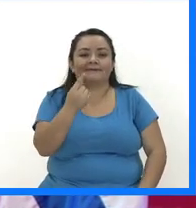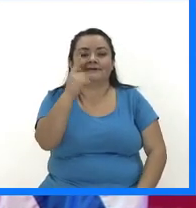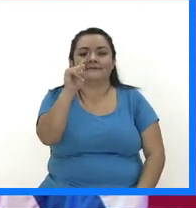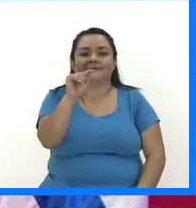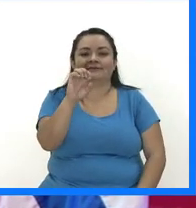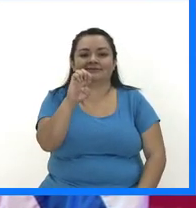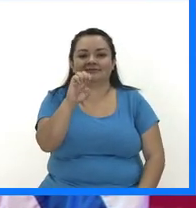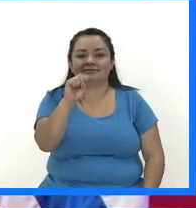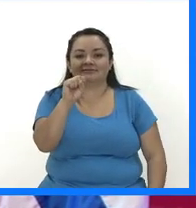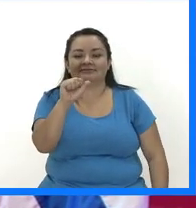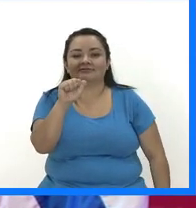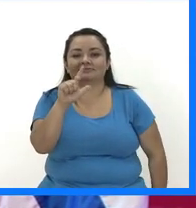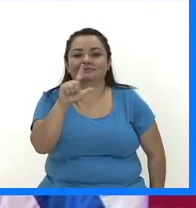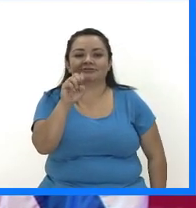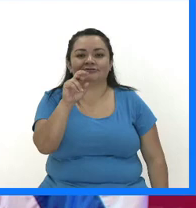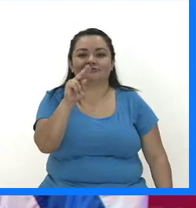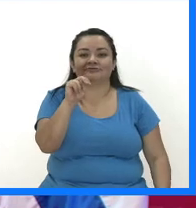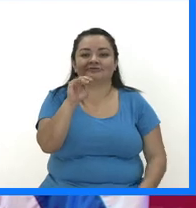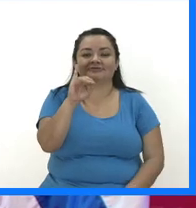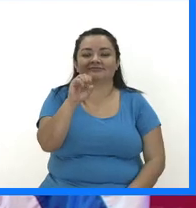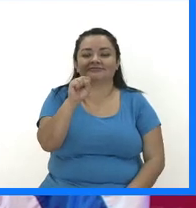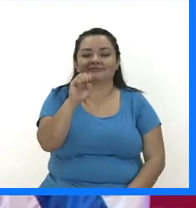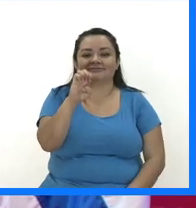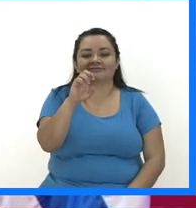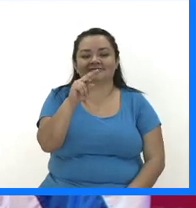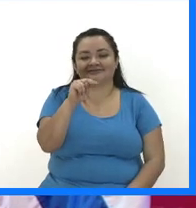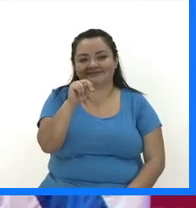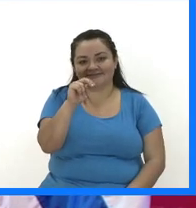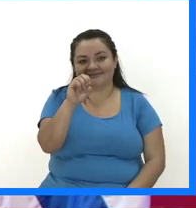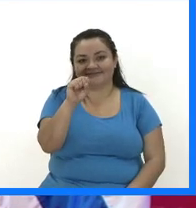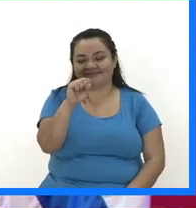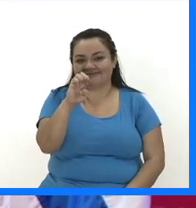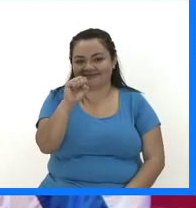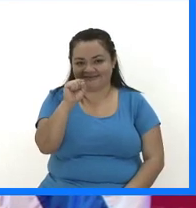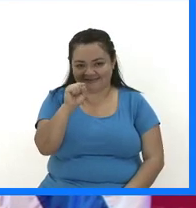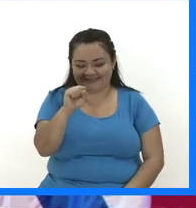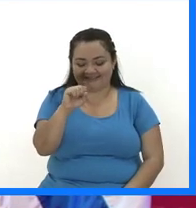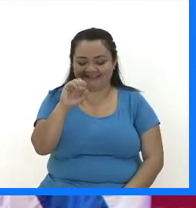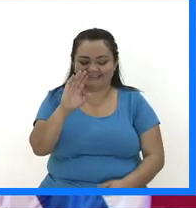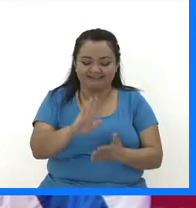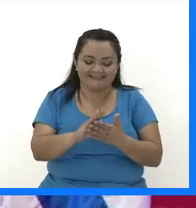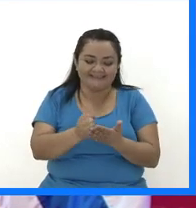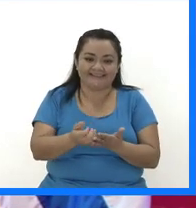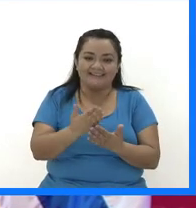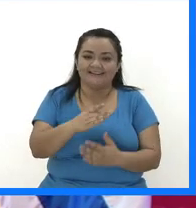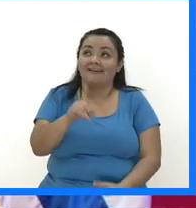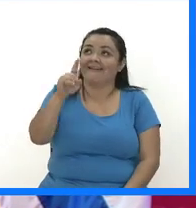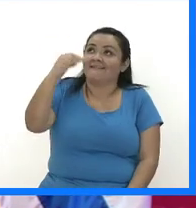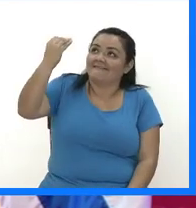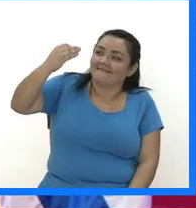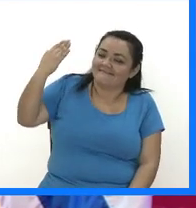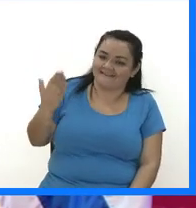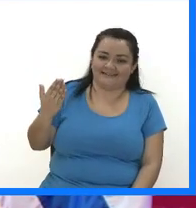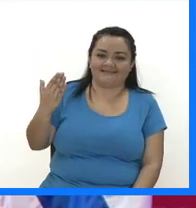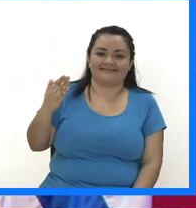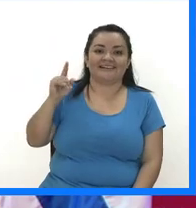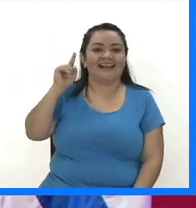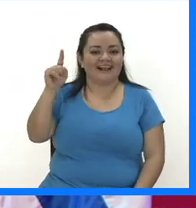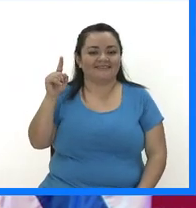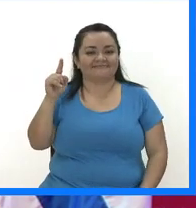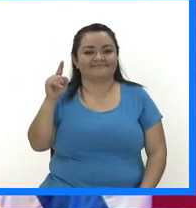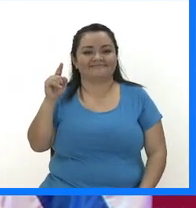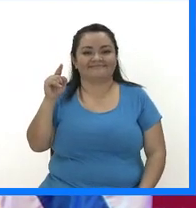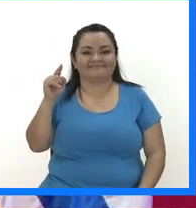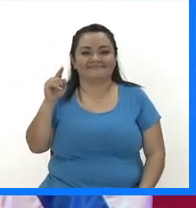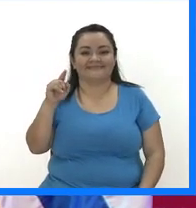licencias capítulo 5 versículo 24 fiel es el que os llama como el cual también lo hará